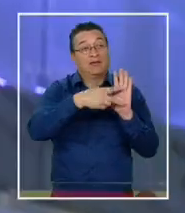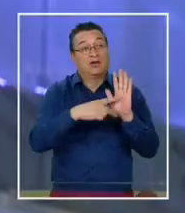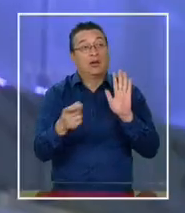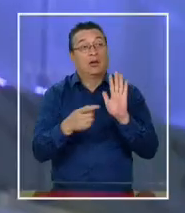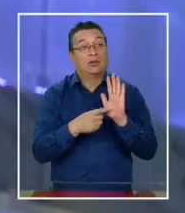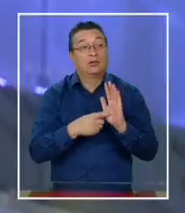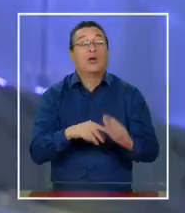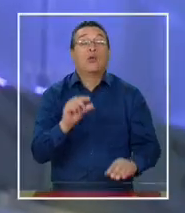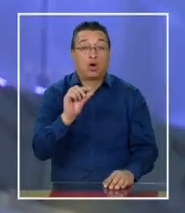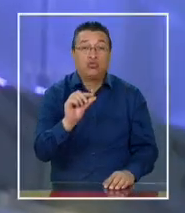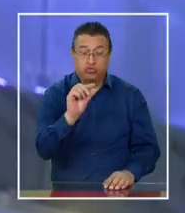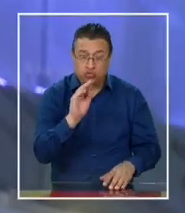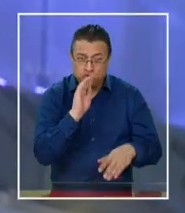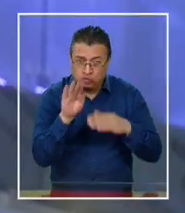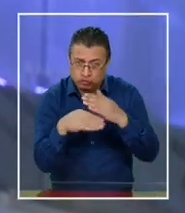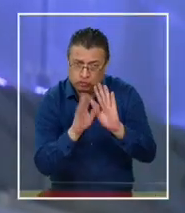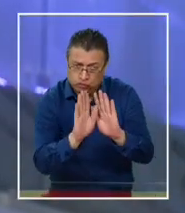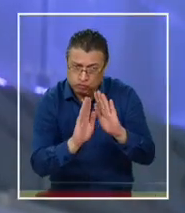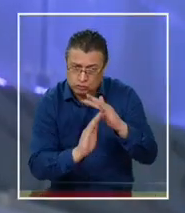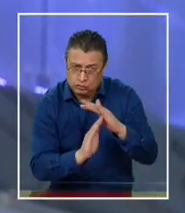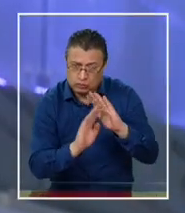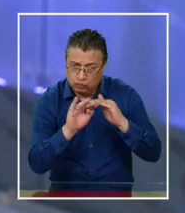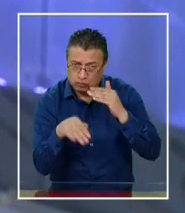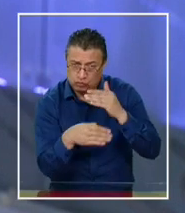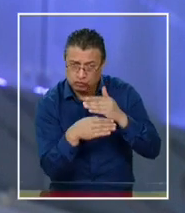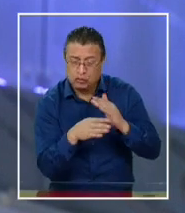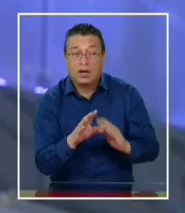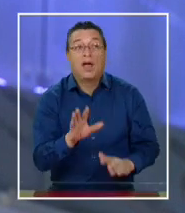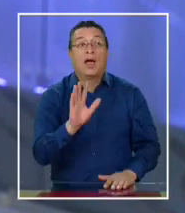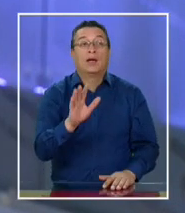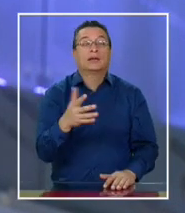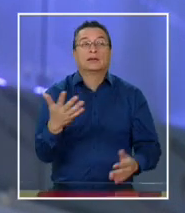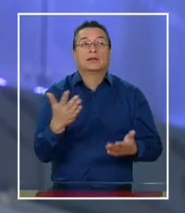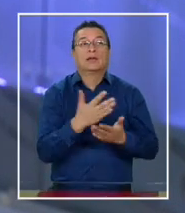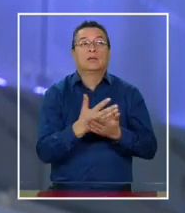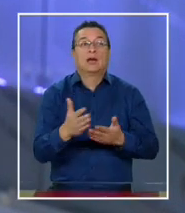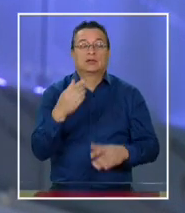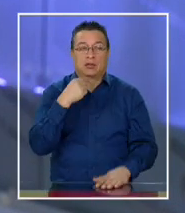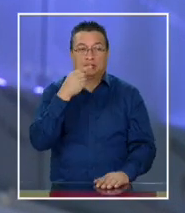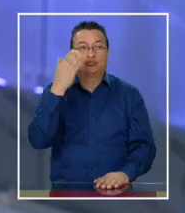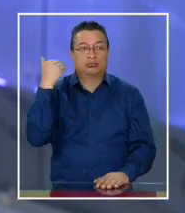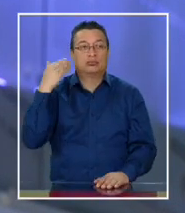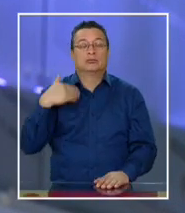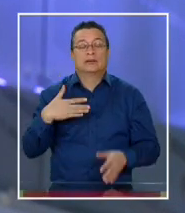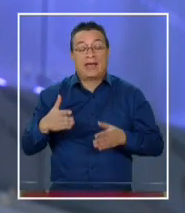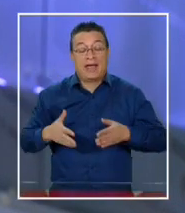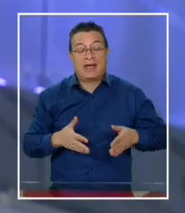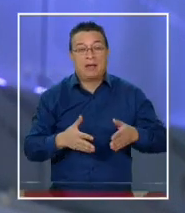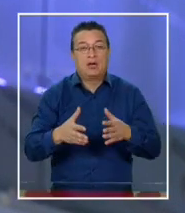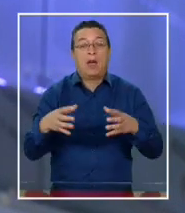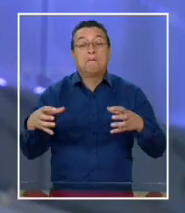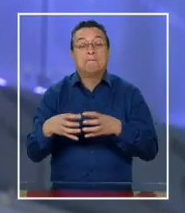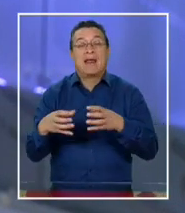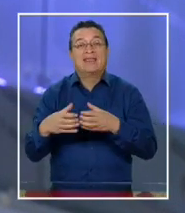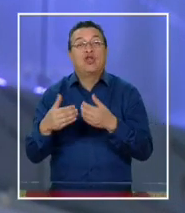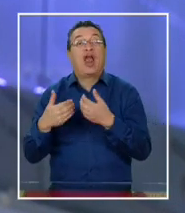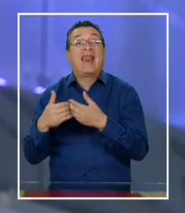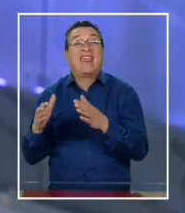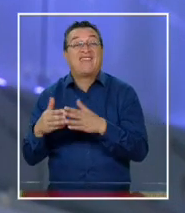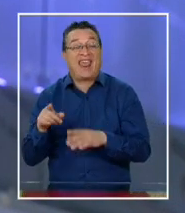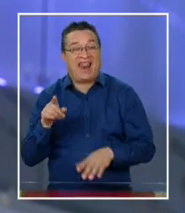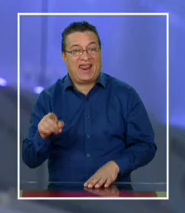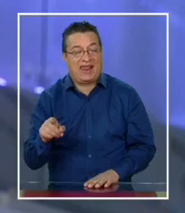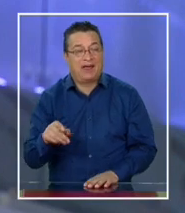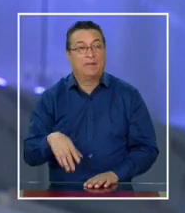puede decir algo más Matías porque a propósito de esto que pasamos en el camino en relación al partido liberal